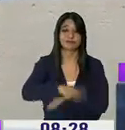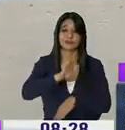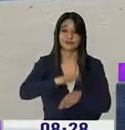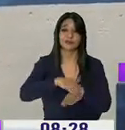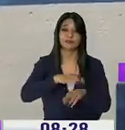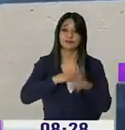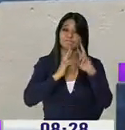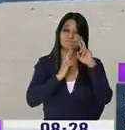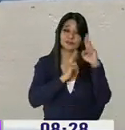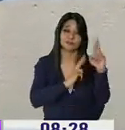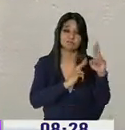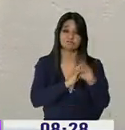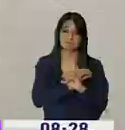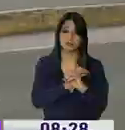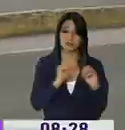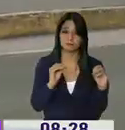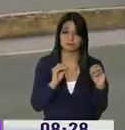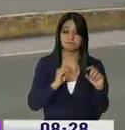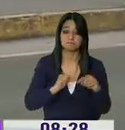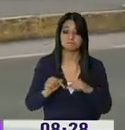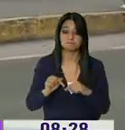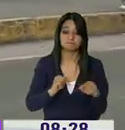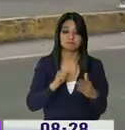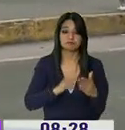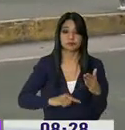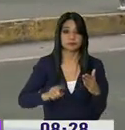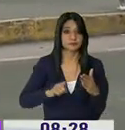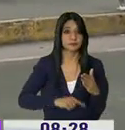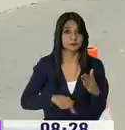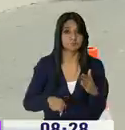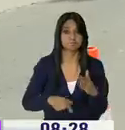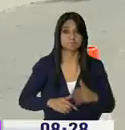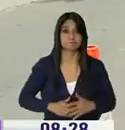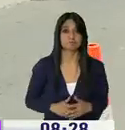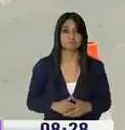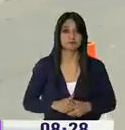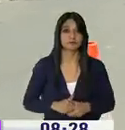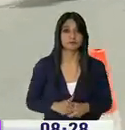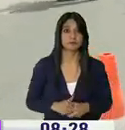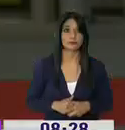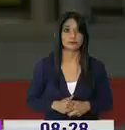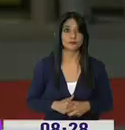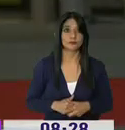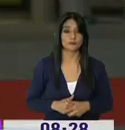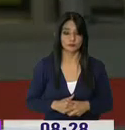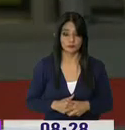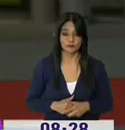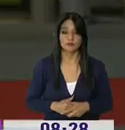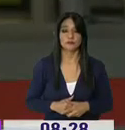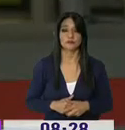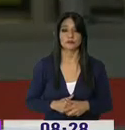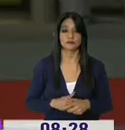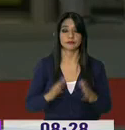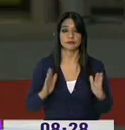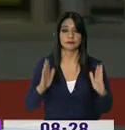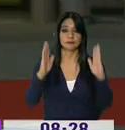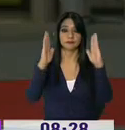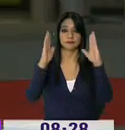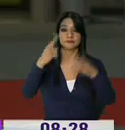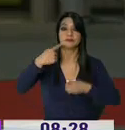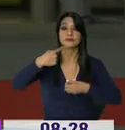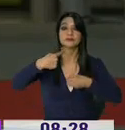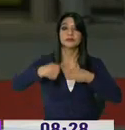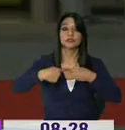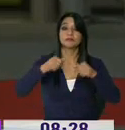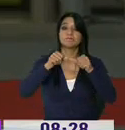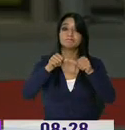la restricción vehicular. Informó Patricia Aldaz. Vecinos, presten atención. Quito continúa con